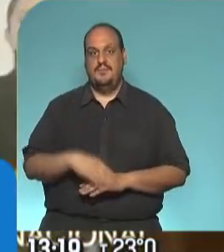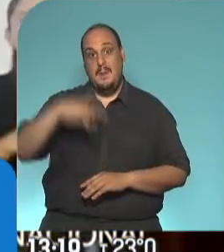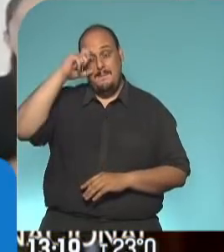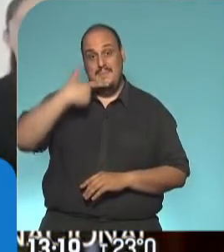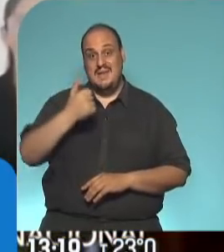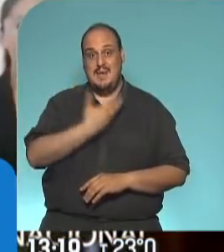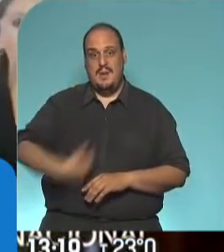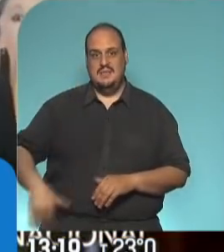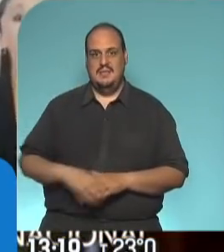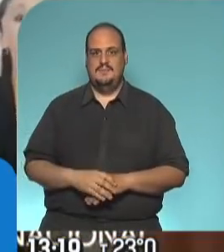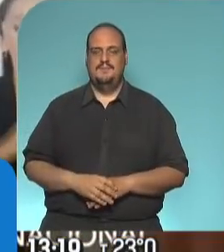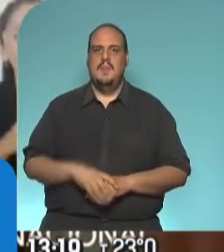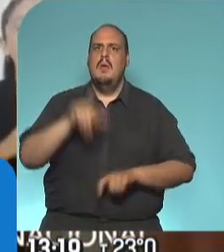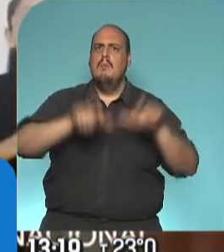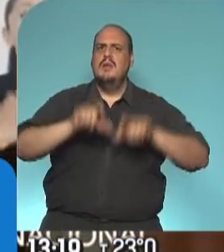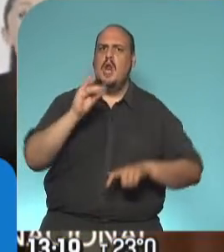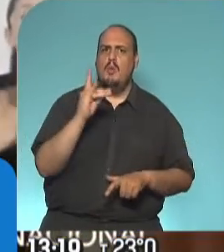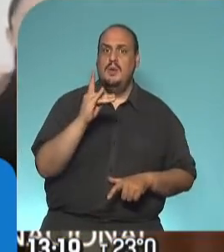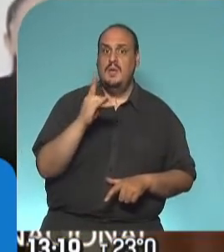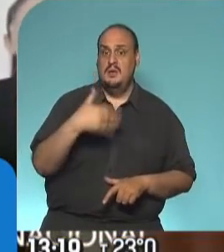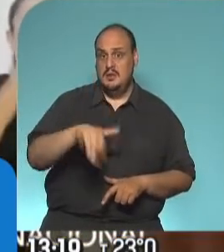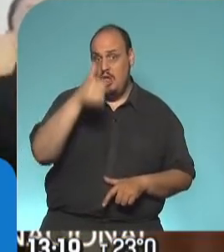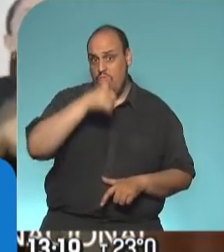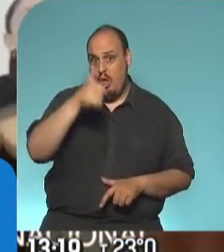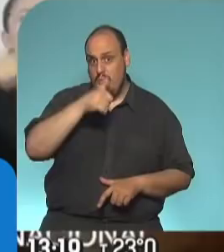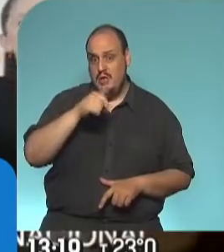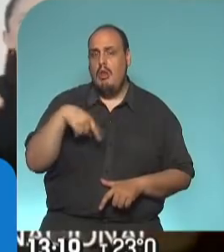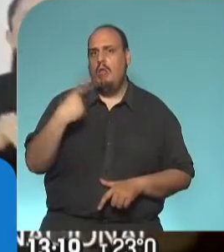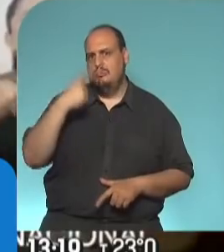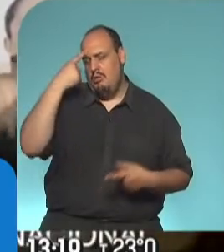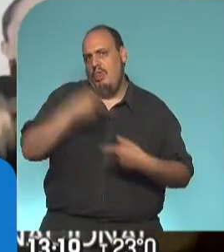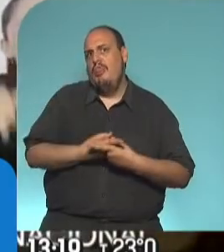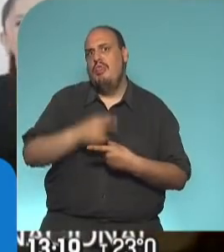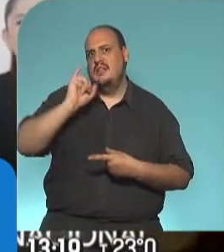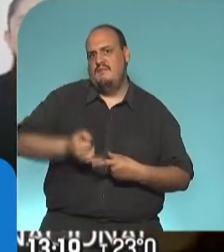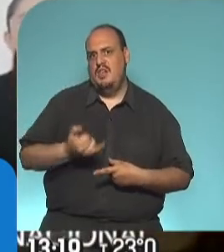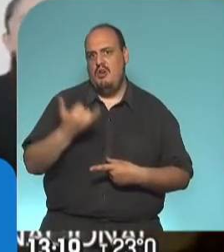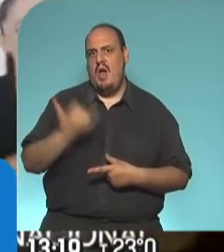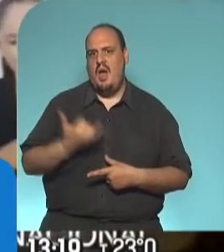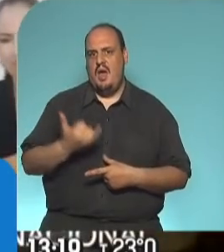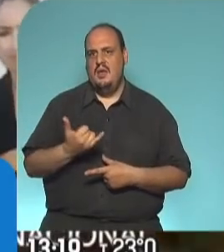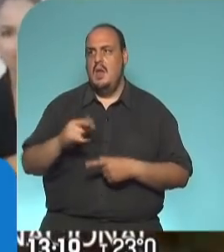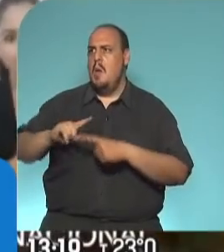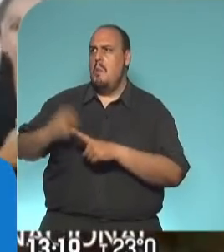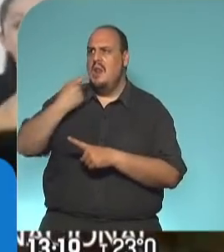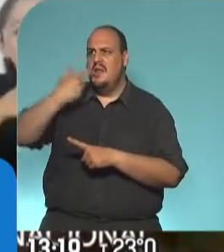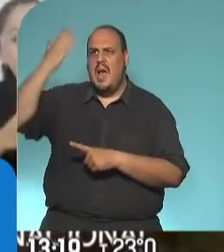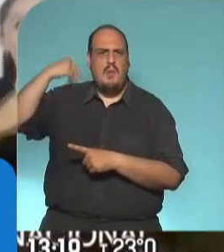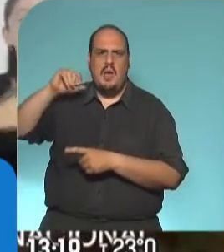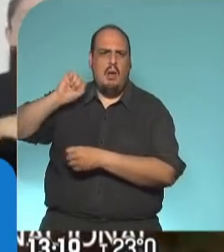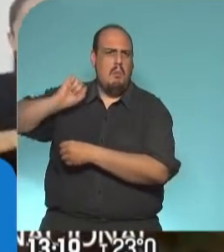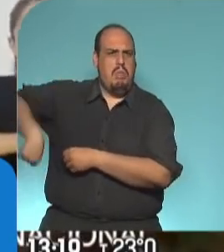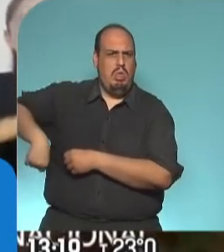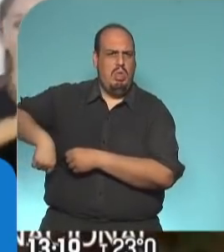presidente. Bolivianos y bolivianas, el domingo tenemos un gran desafío. Vamos a dejar atrás a la vieja política, vamos a